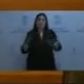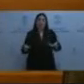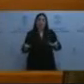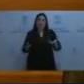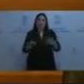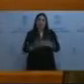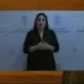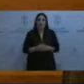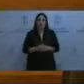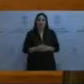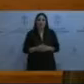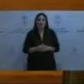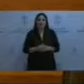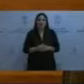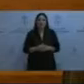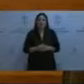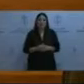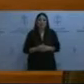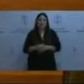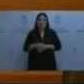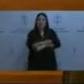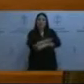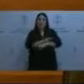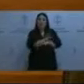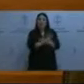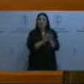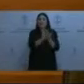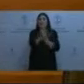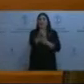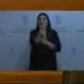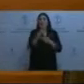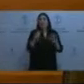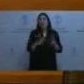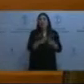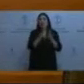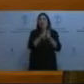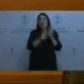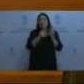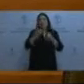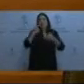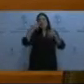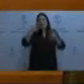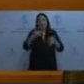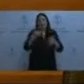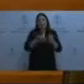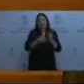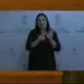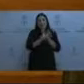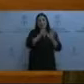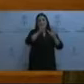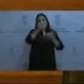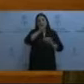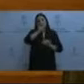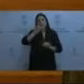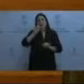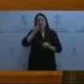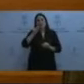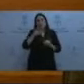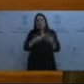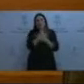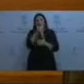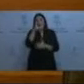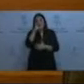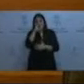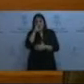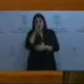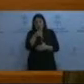medidas van a adoptar desde la Consejería de Servicios y Derechos Sociales para garantizar el cumplimiento del Decreto 6/2012 de 16 de febrero por el que